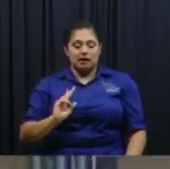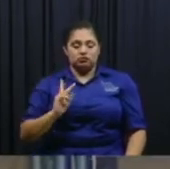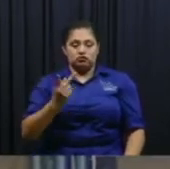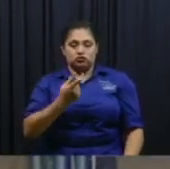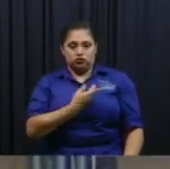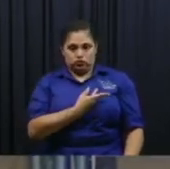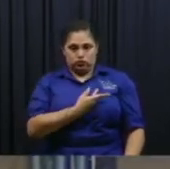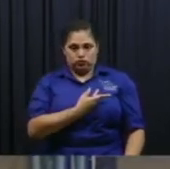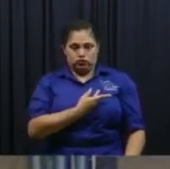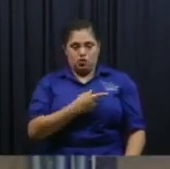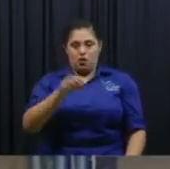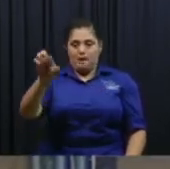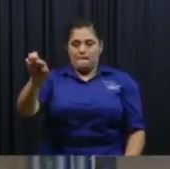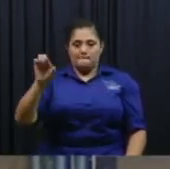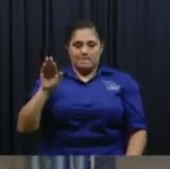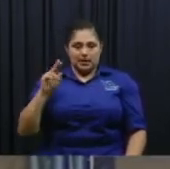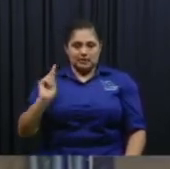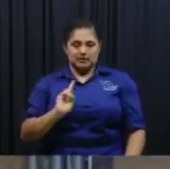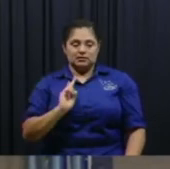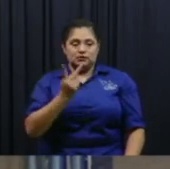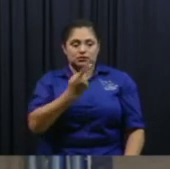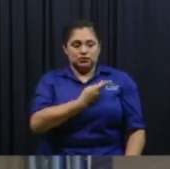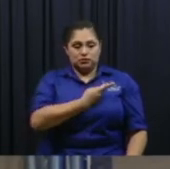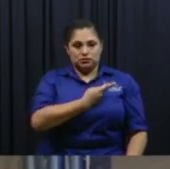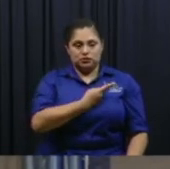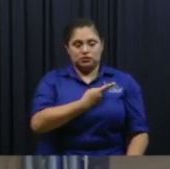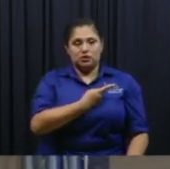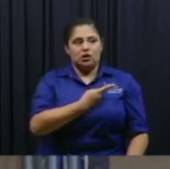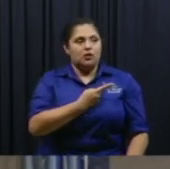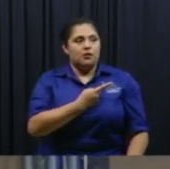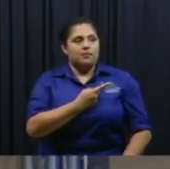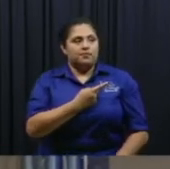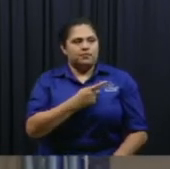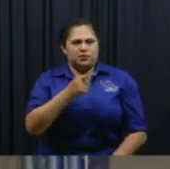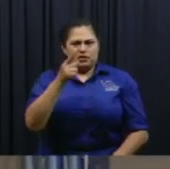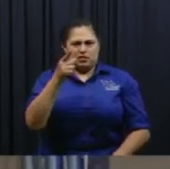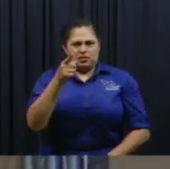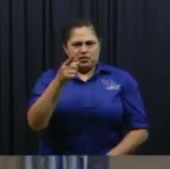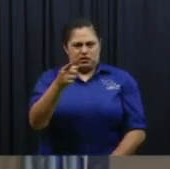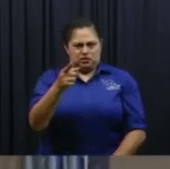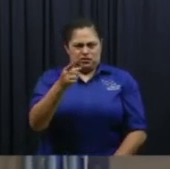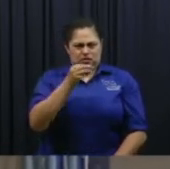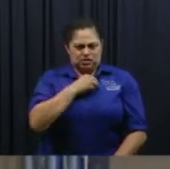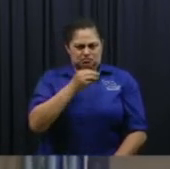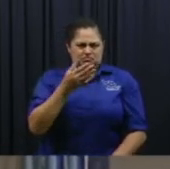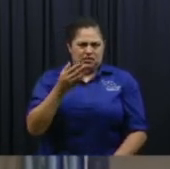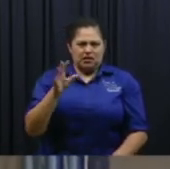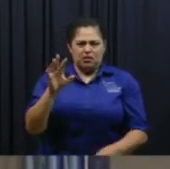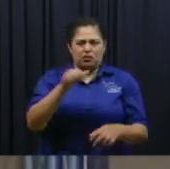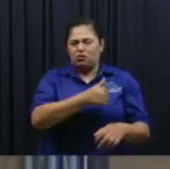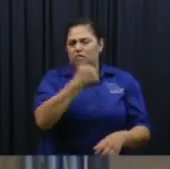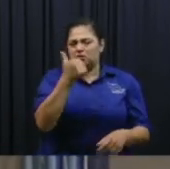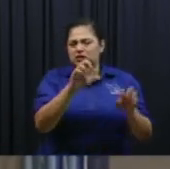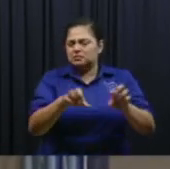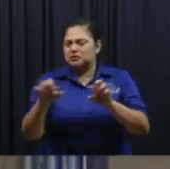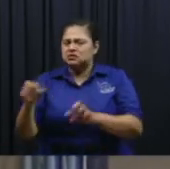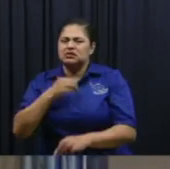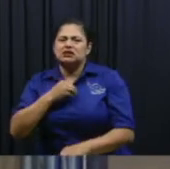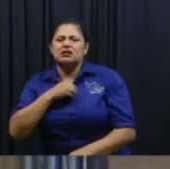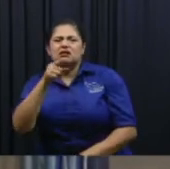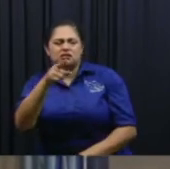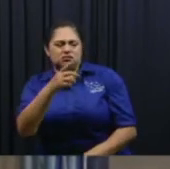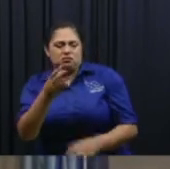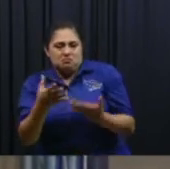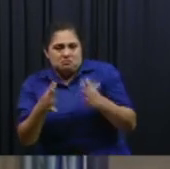vosotros Paz a vosotros te han estado tratando de influir miedo Tranquilo tranquilo